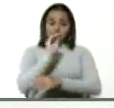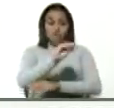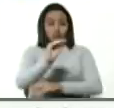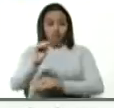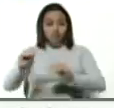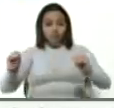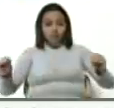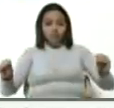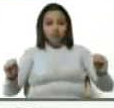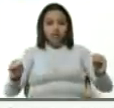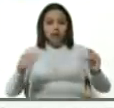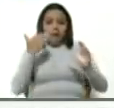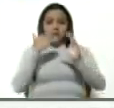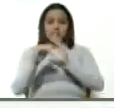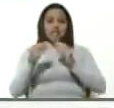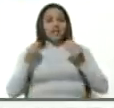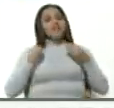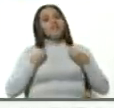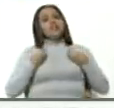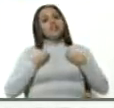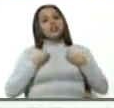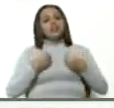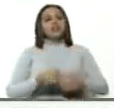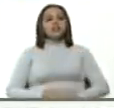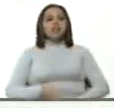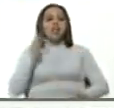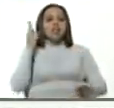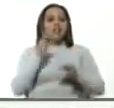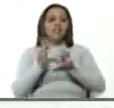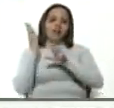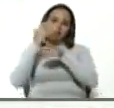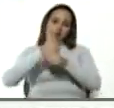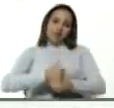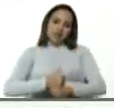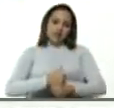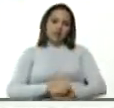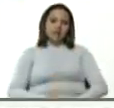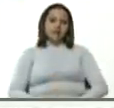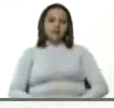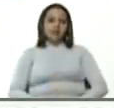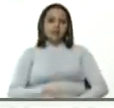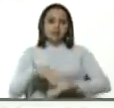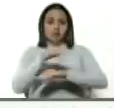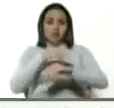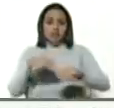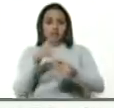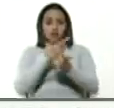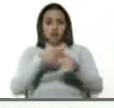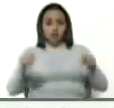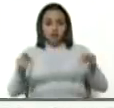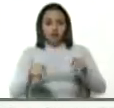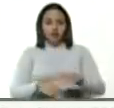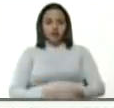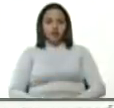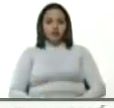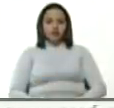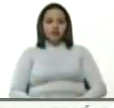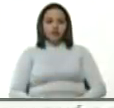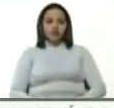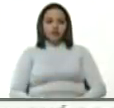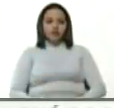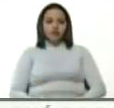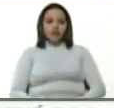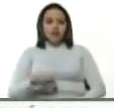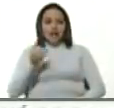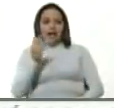este mensaje de vida, de fe y de esperanza, el Ministerio Público se pone